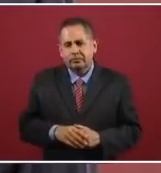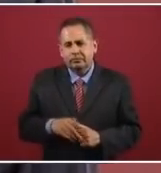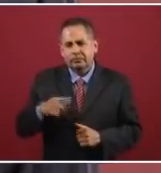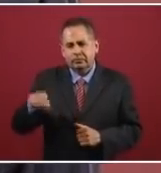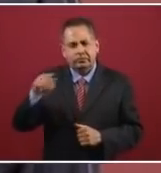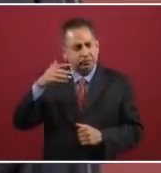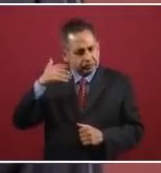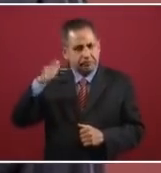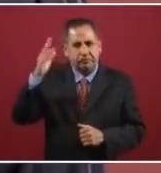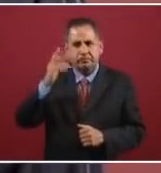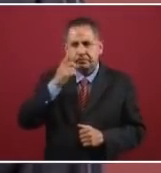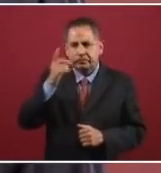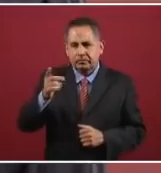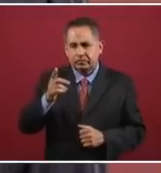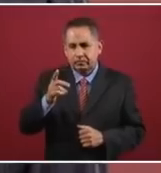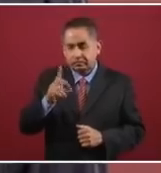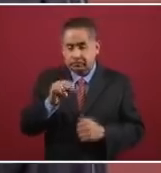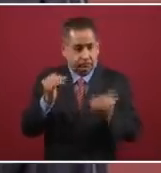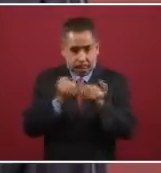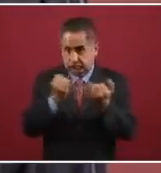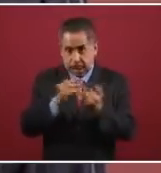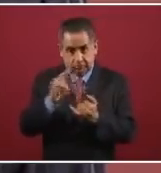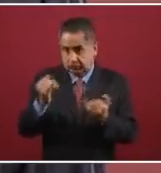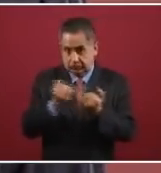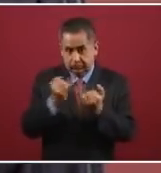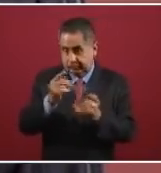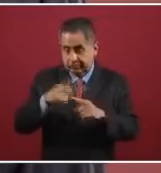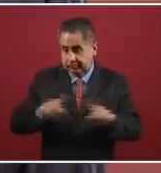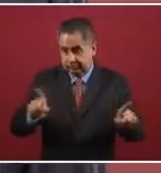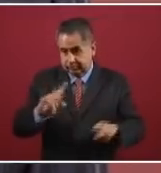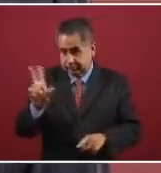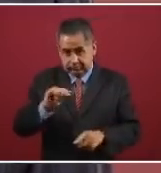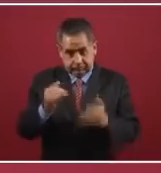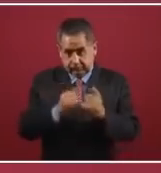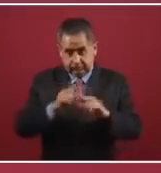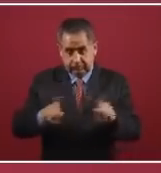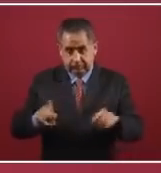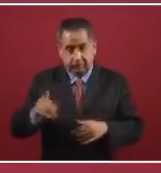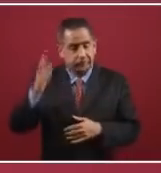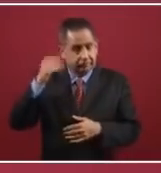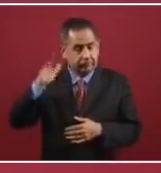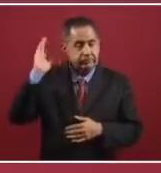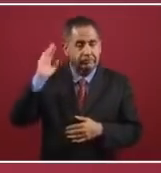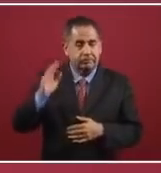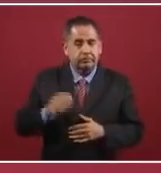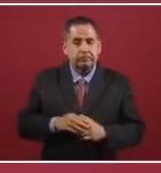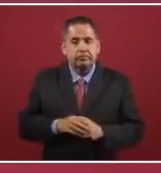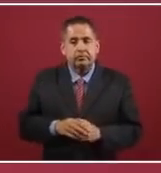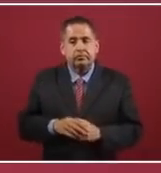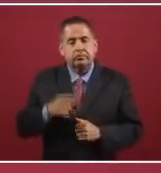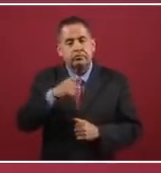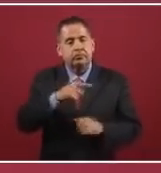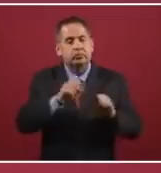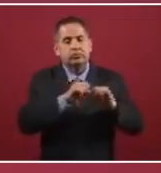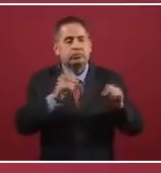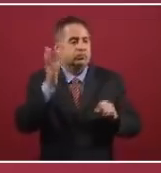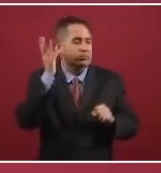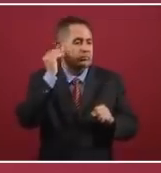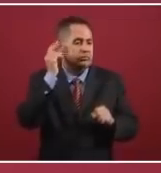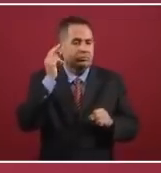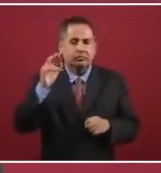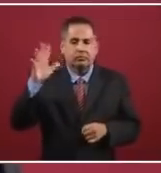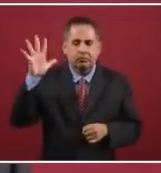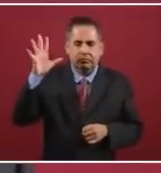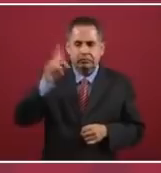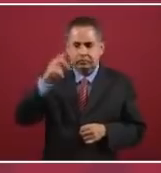lo voy a decir, ya no es igual, ¿eh? No es igual. Es un sistema de radio del Sol de